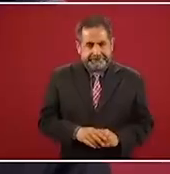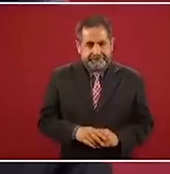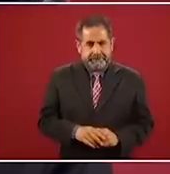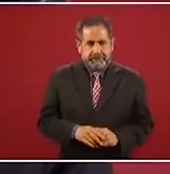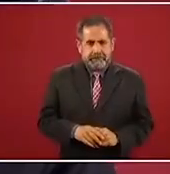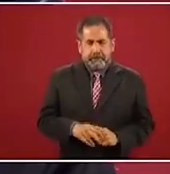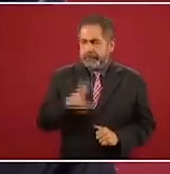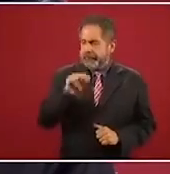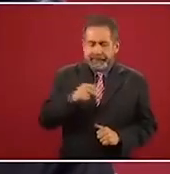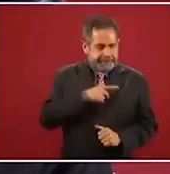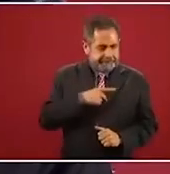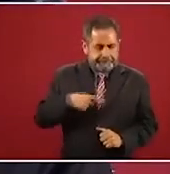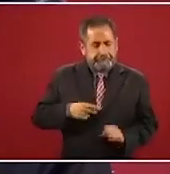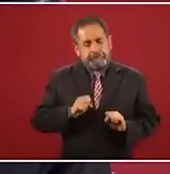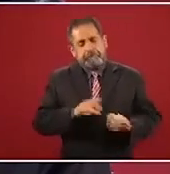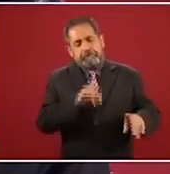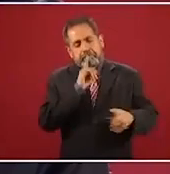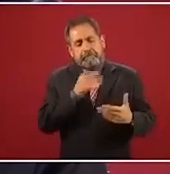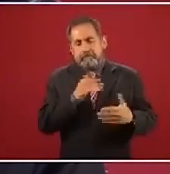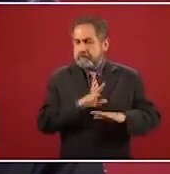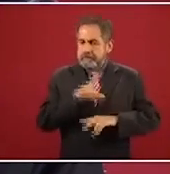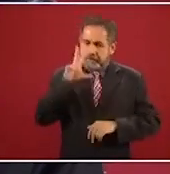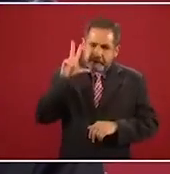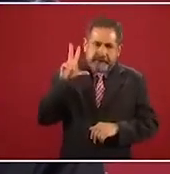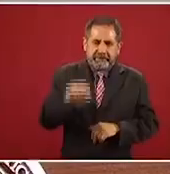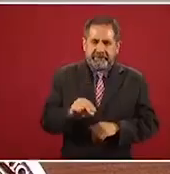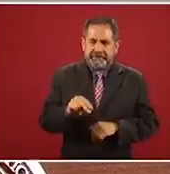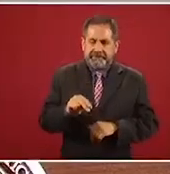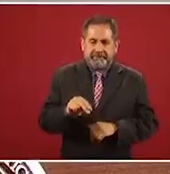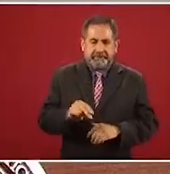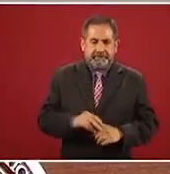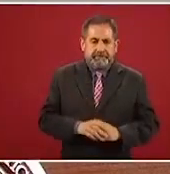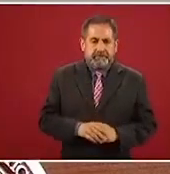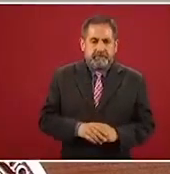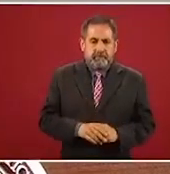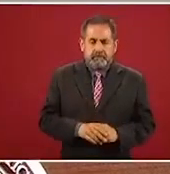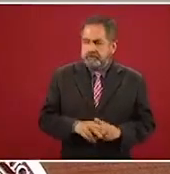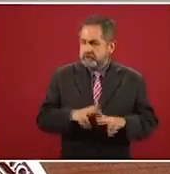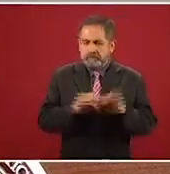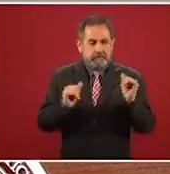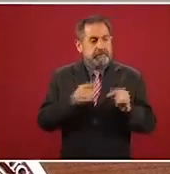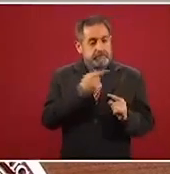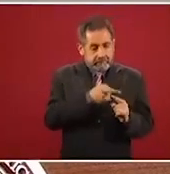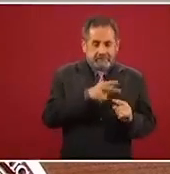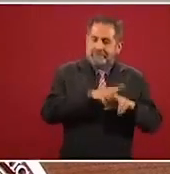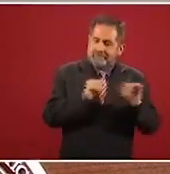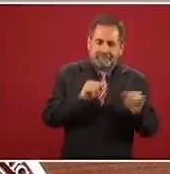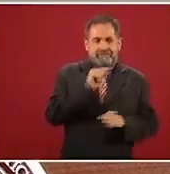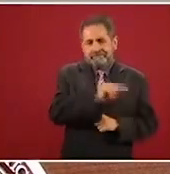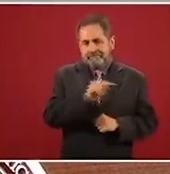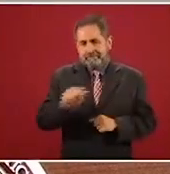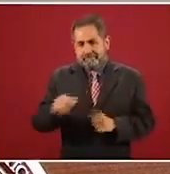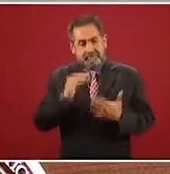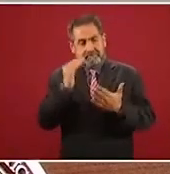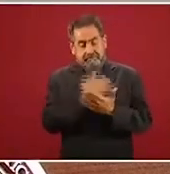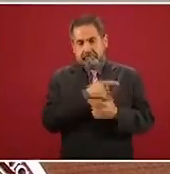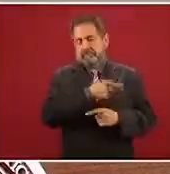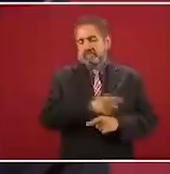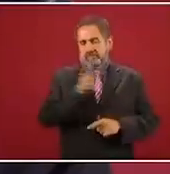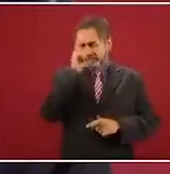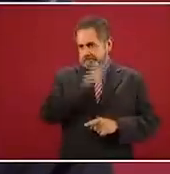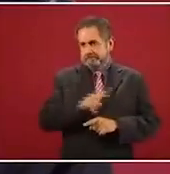no debe haber impunidad en ningún caso, menos en estas